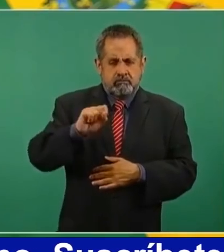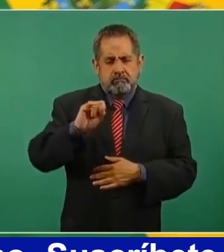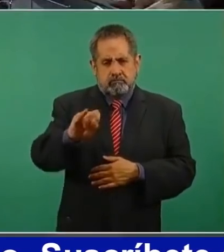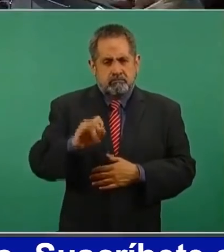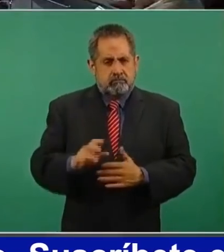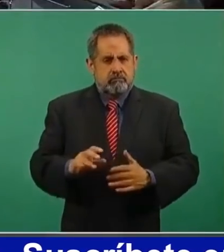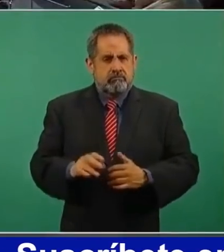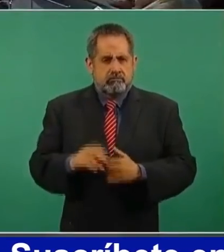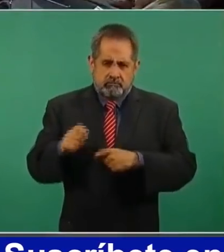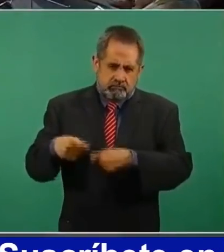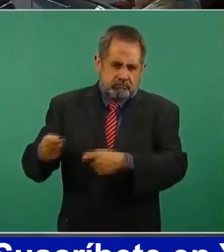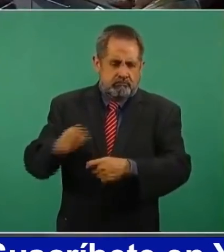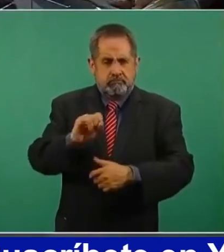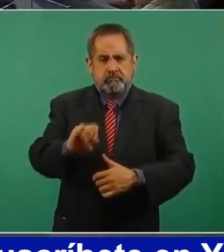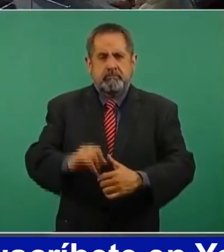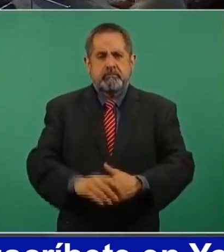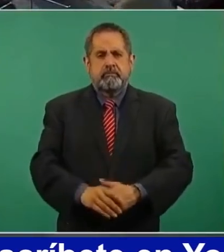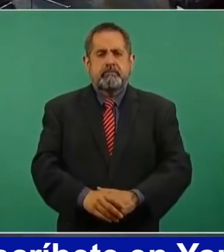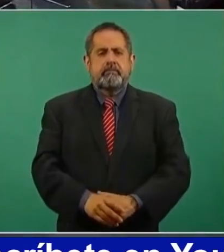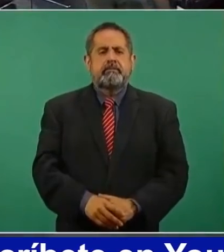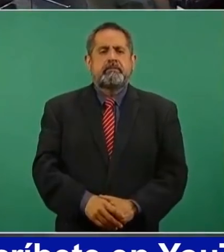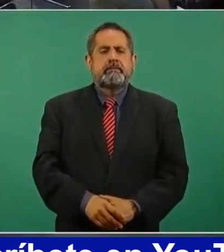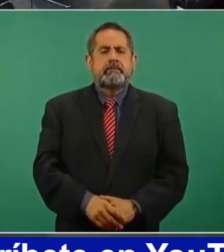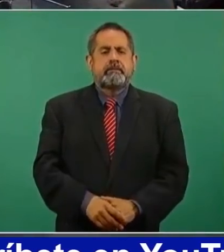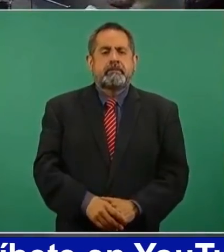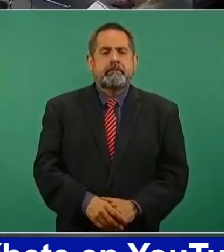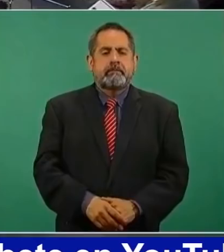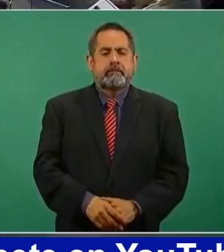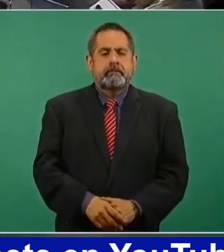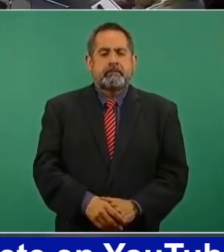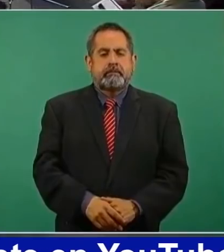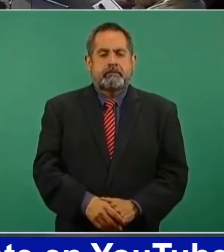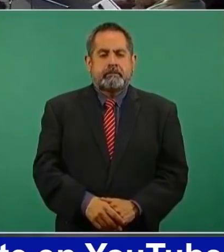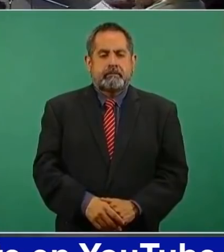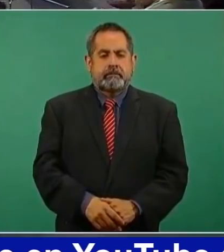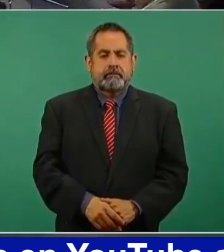que lo requieren. Muy bien.